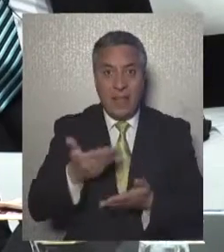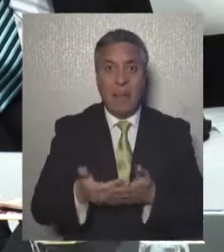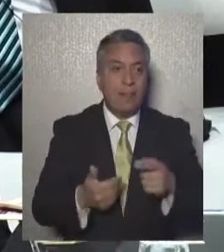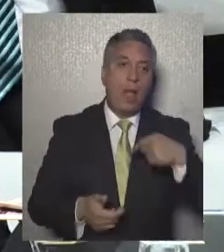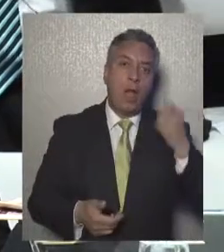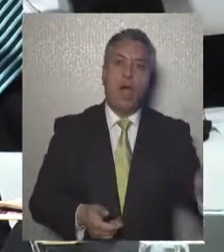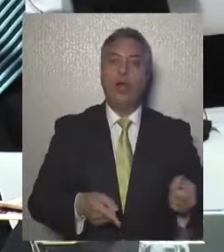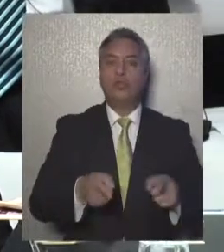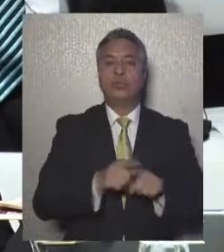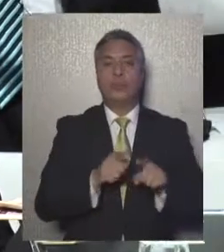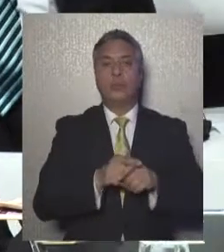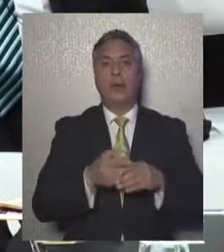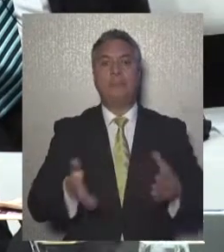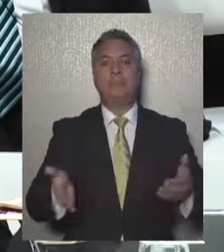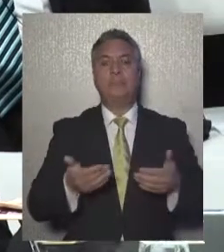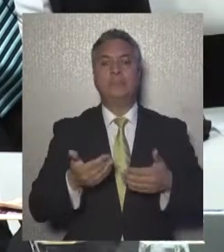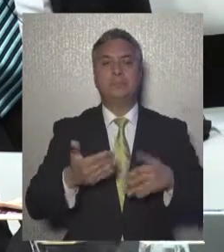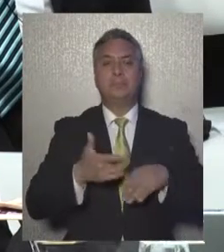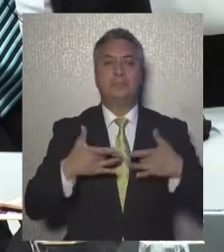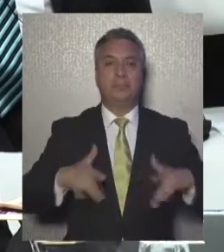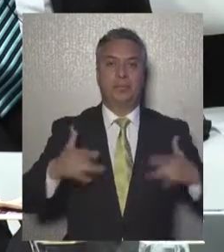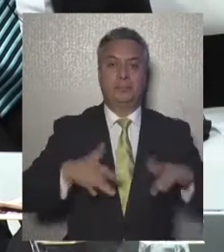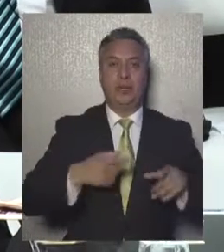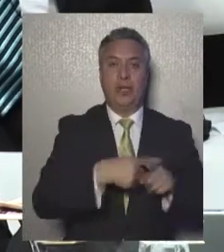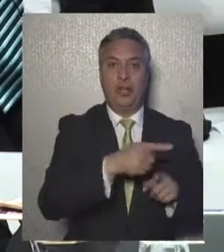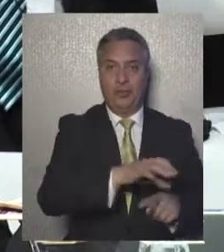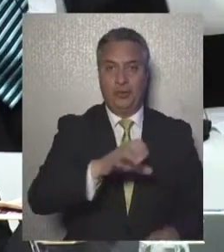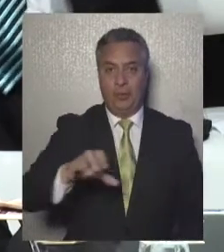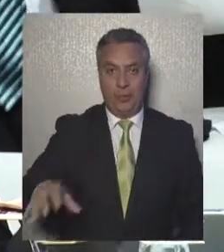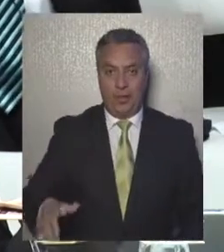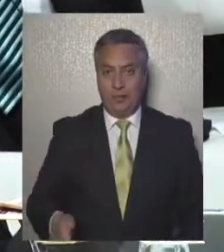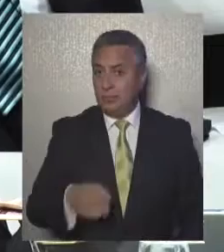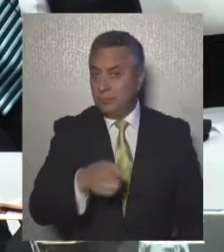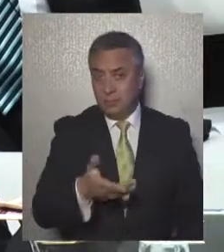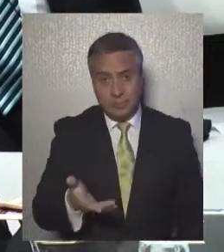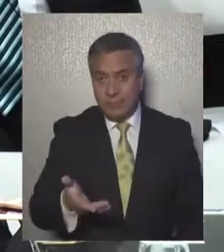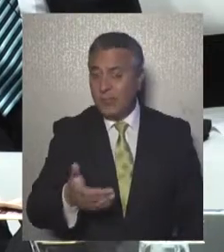descubierto. Esto es una obviedad. Y no hemos